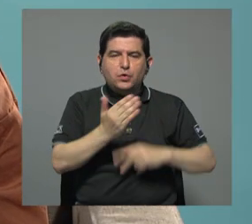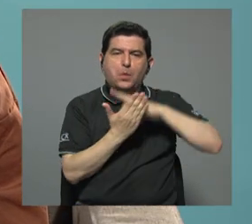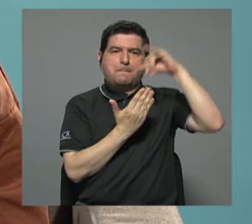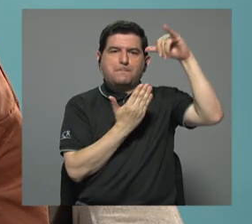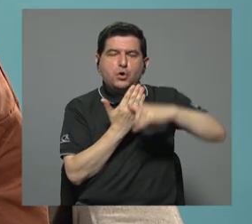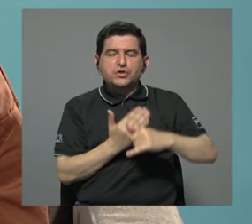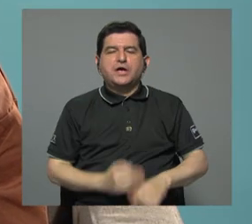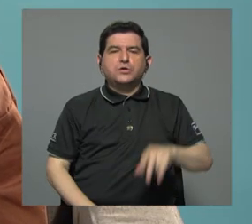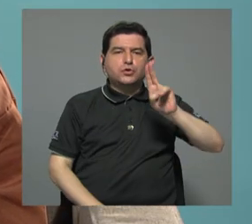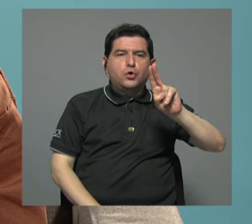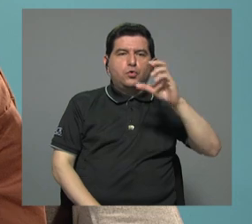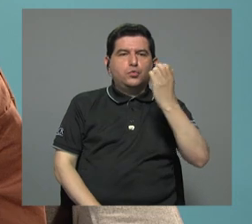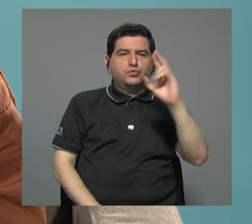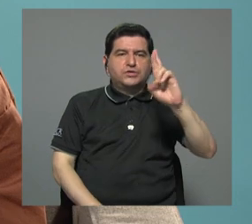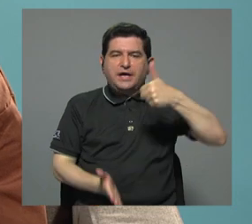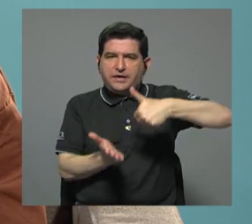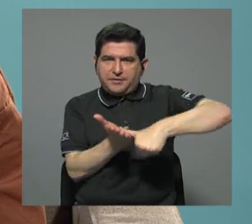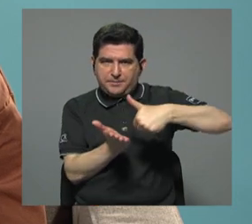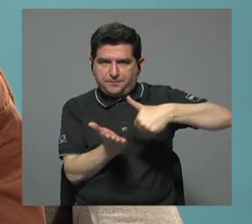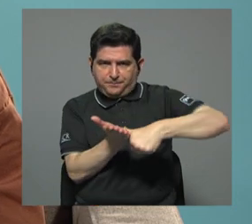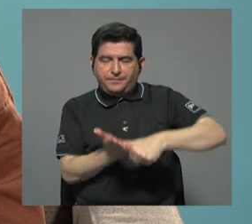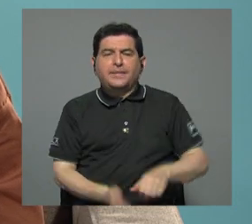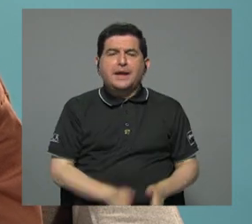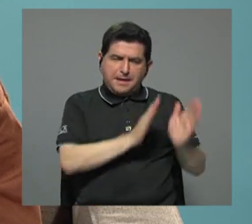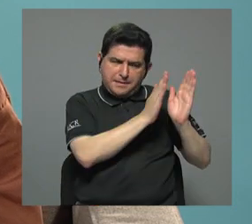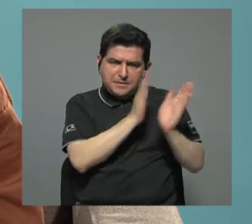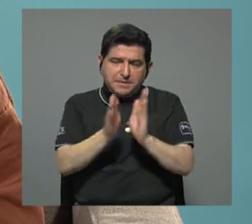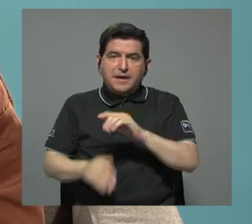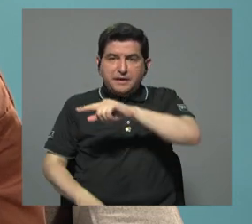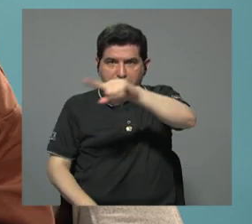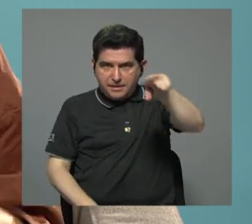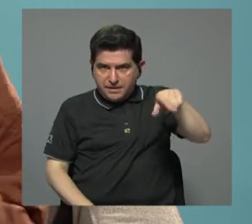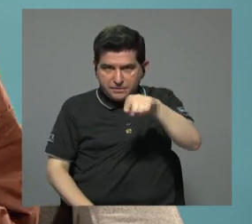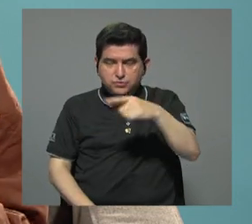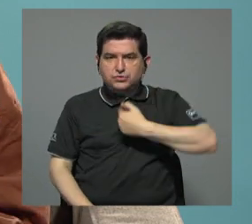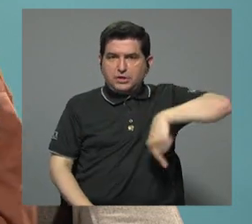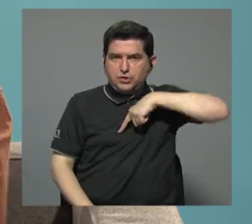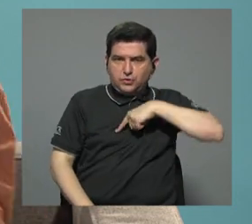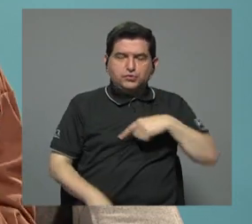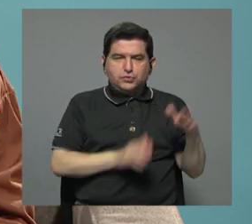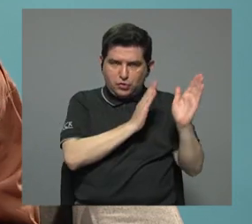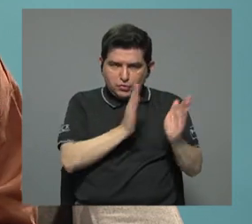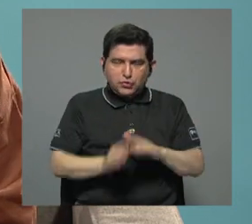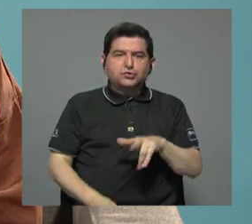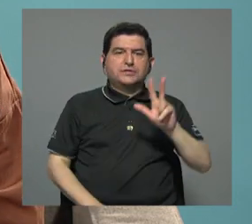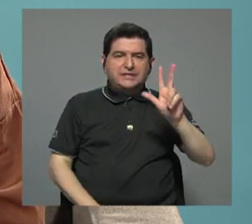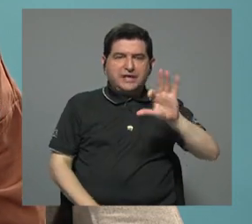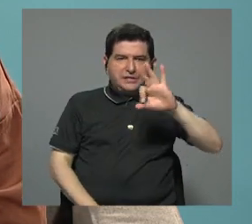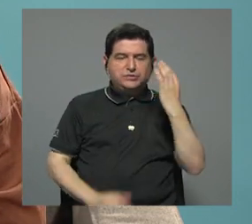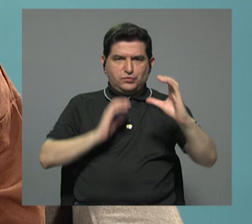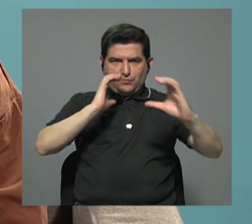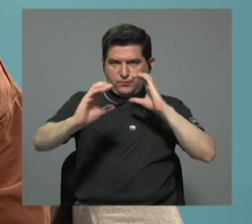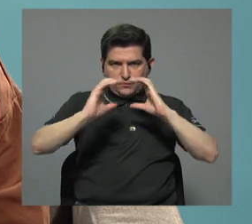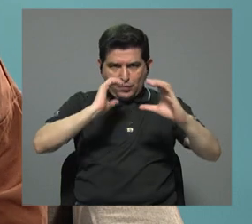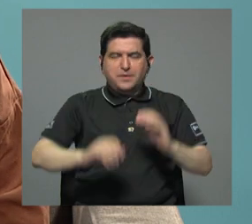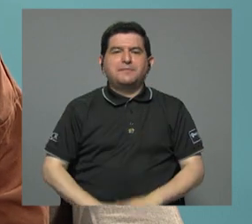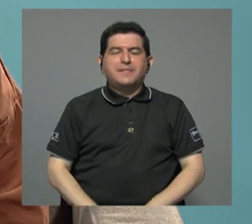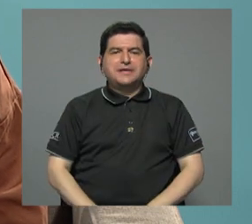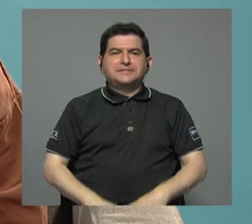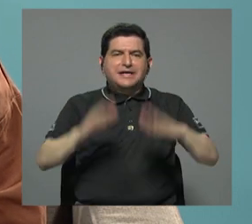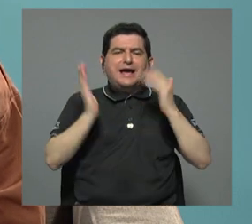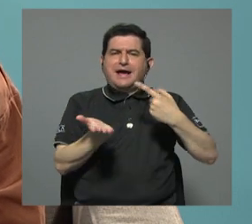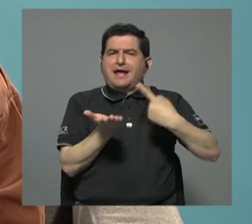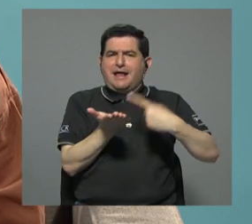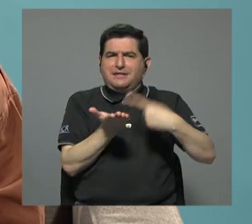user electoral que prepara para ustedes nosotros estamos preparando los tres medios de comunicación el gran debate